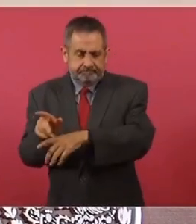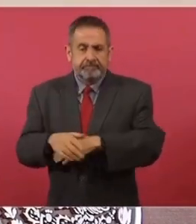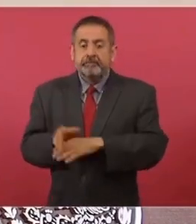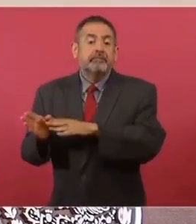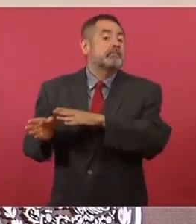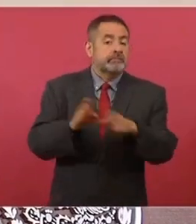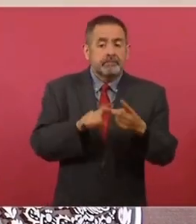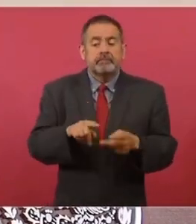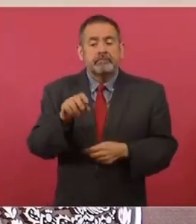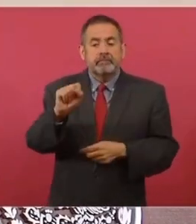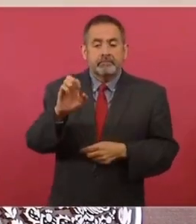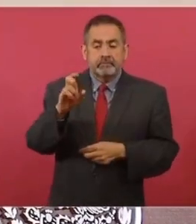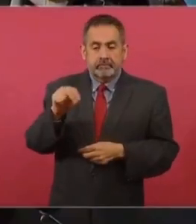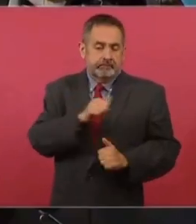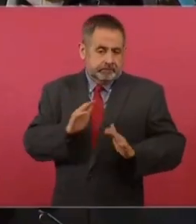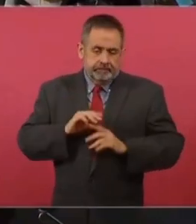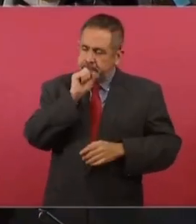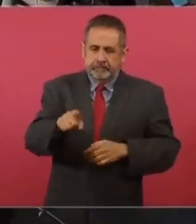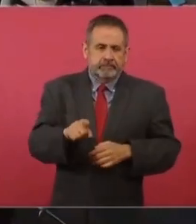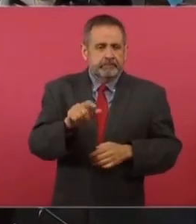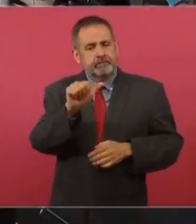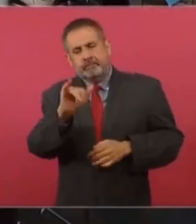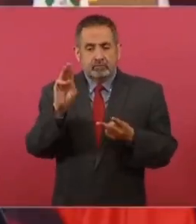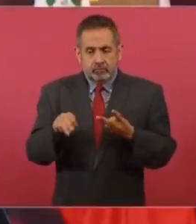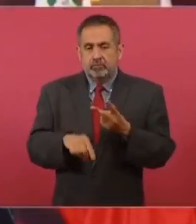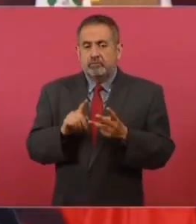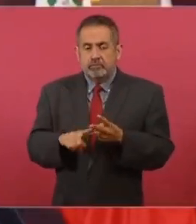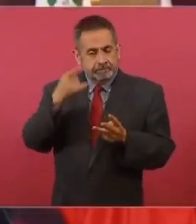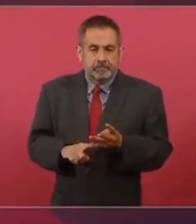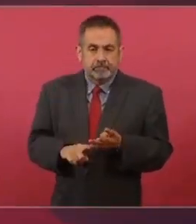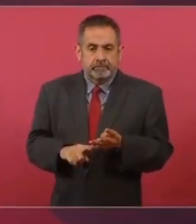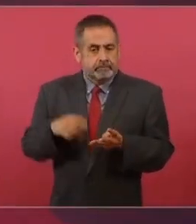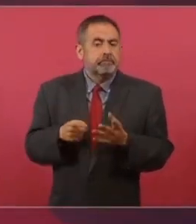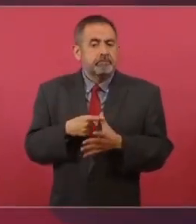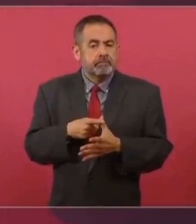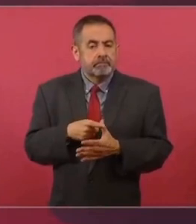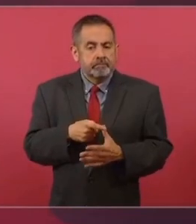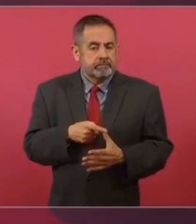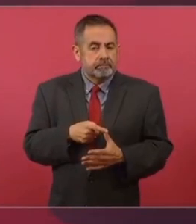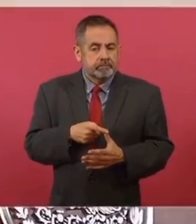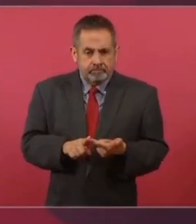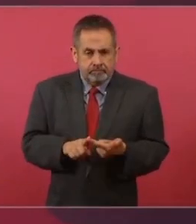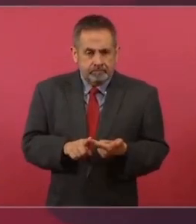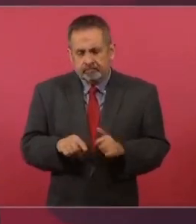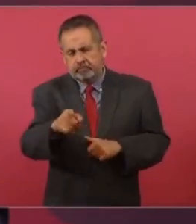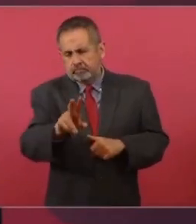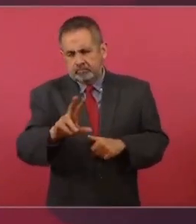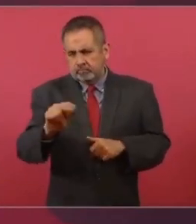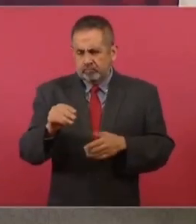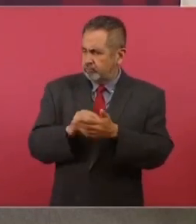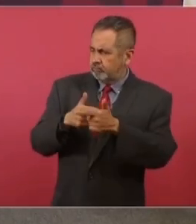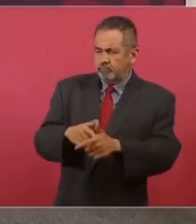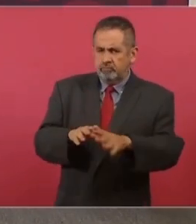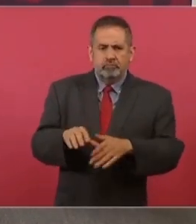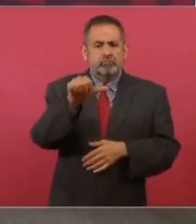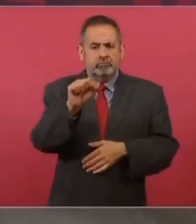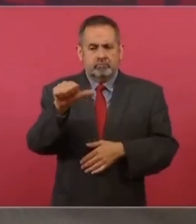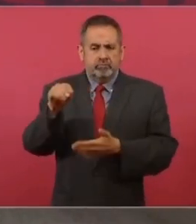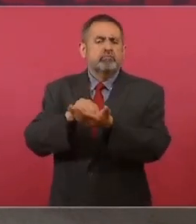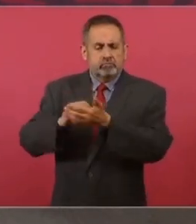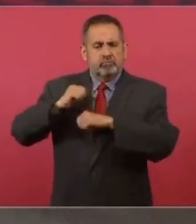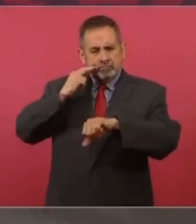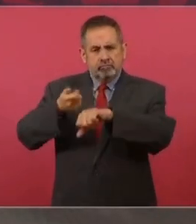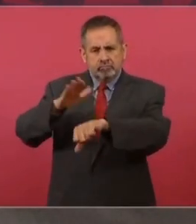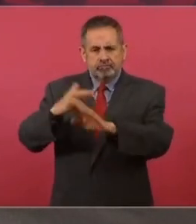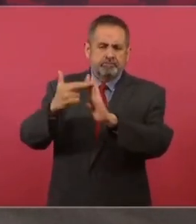la Secretaría de Defensa, desde luego, el Felipe Ángeles, Tulum, Campeche, Puebla, Nuevo Laredo, continúa ASA como entidad